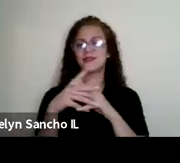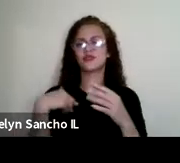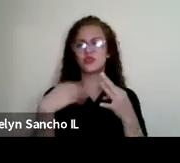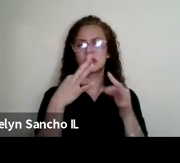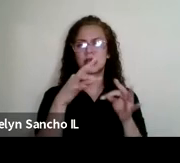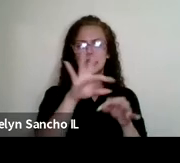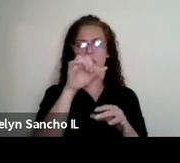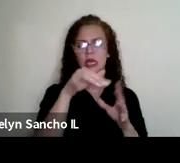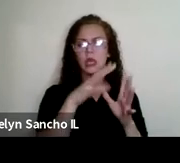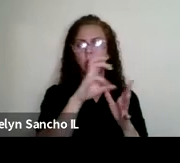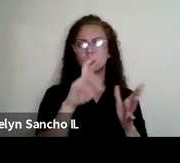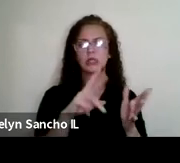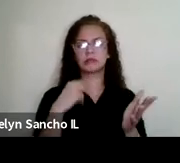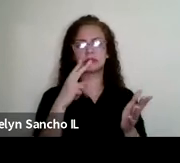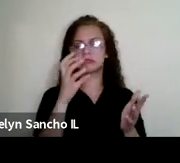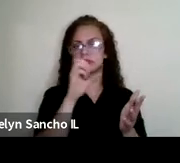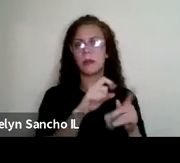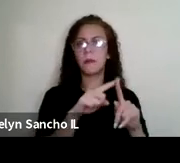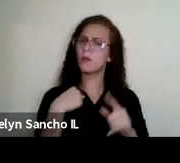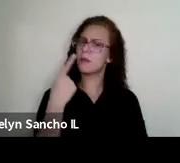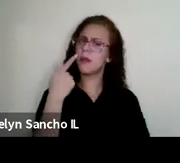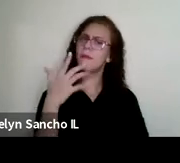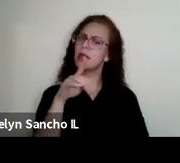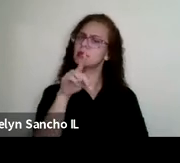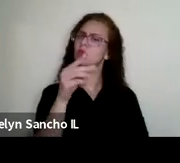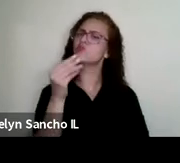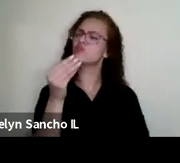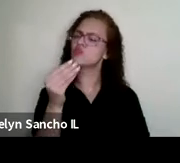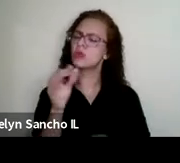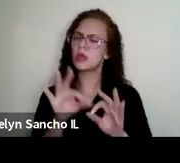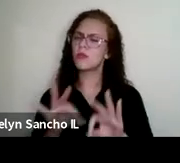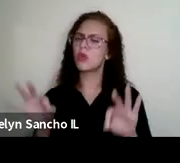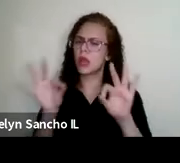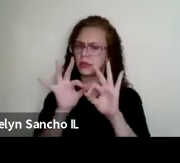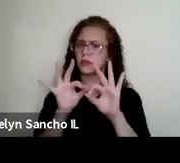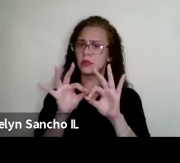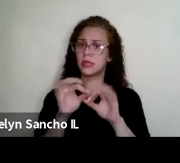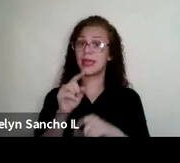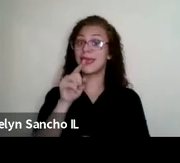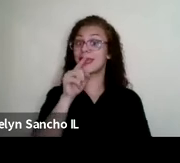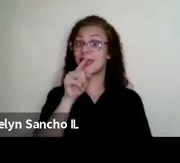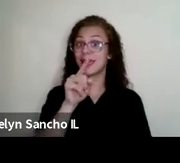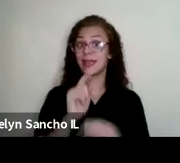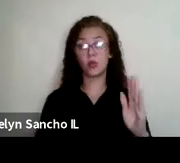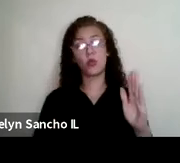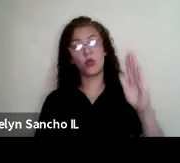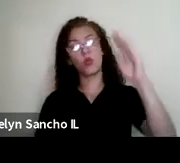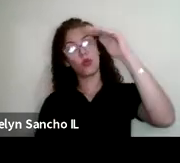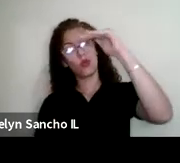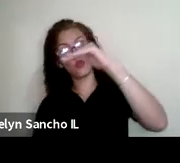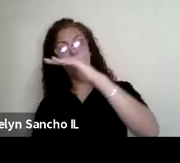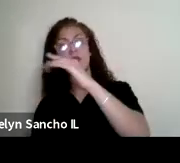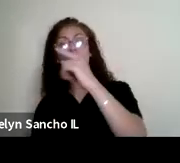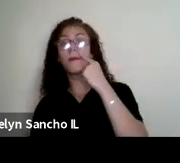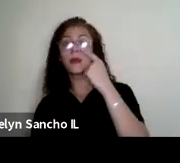Rica, y este, porque me parece muy, muy relevante, ¿verdad? Esta es la curva, como vimos que hay